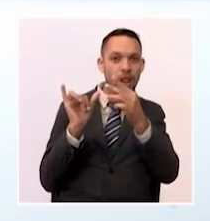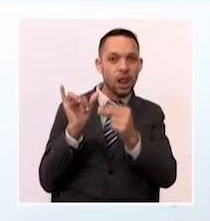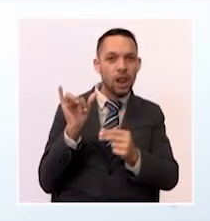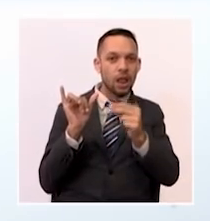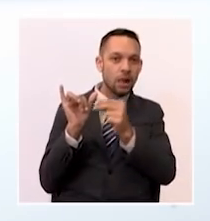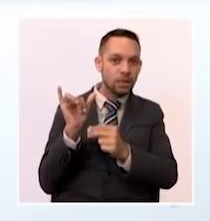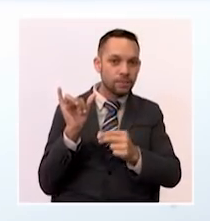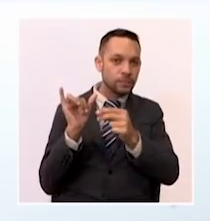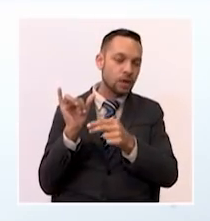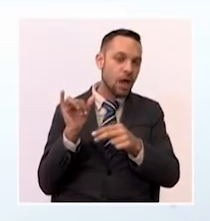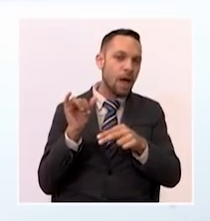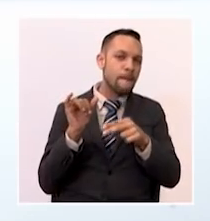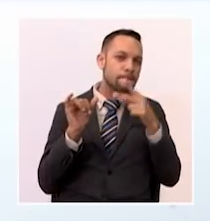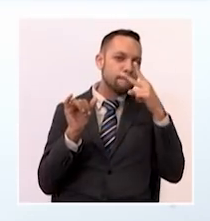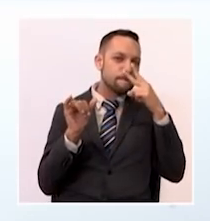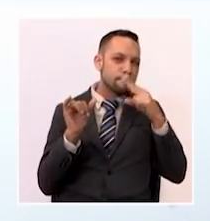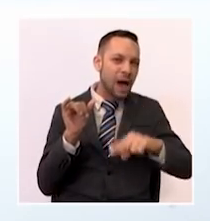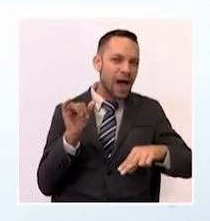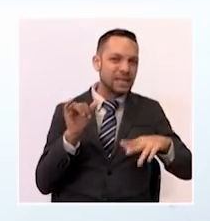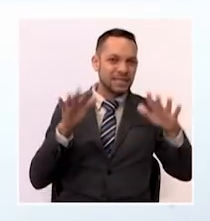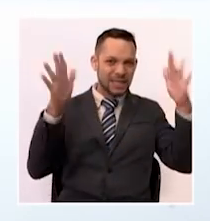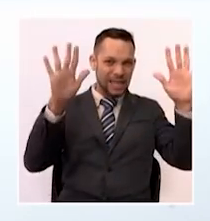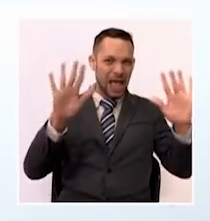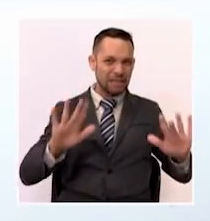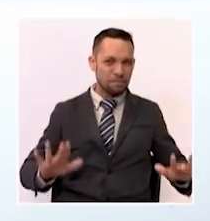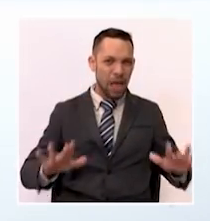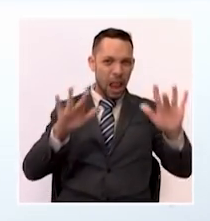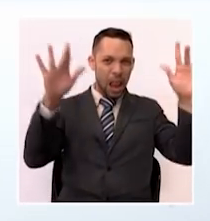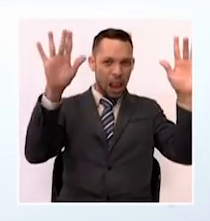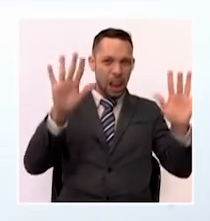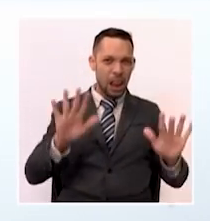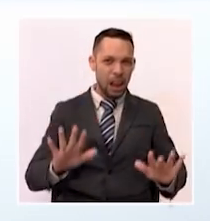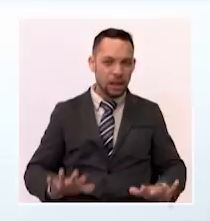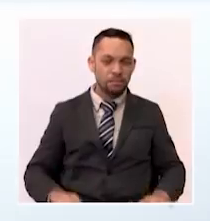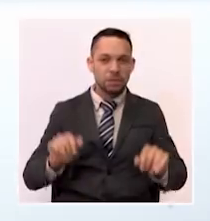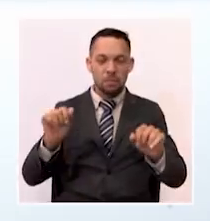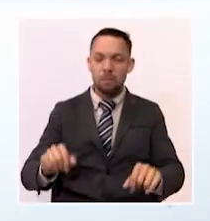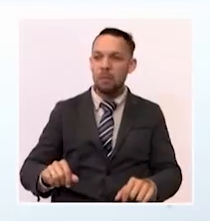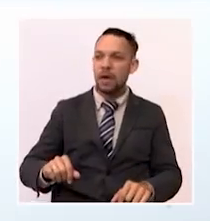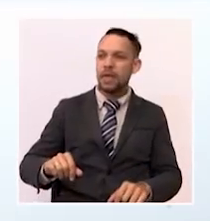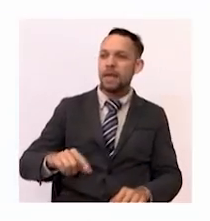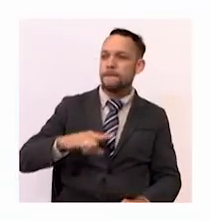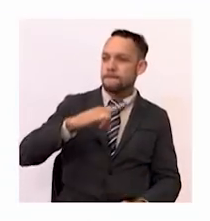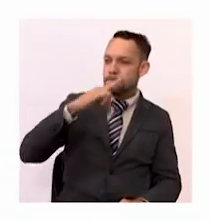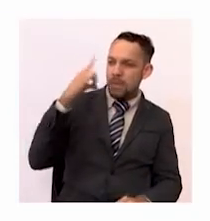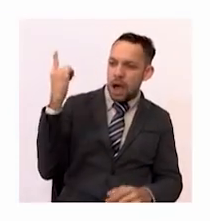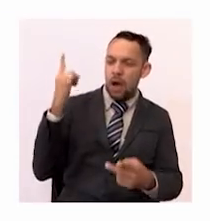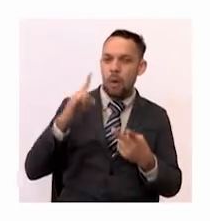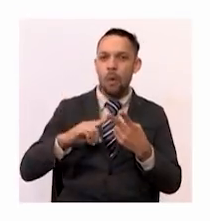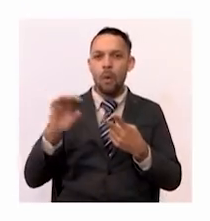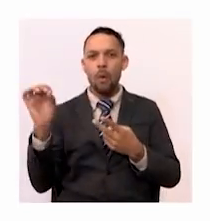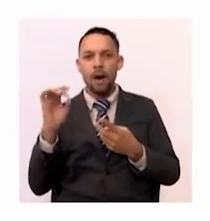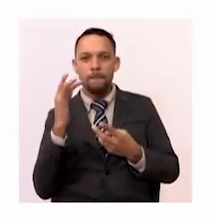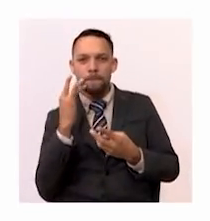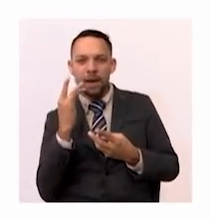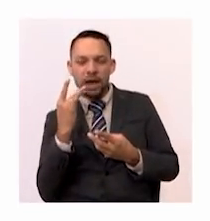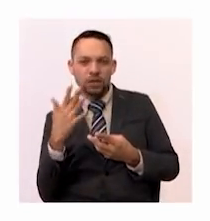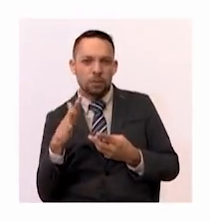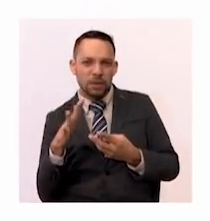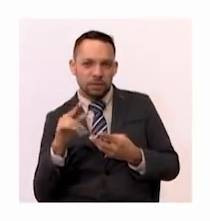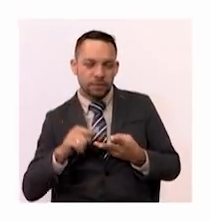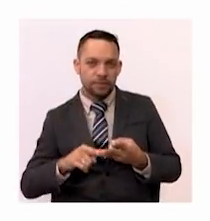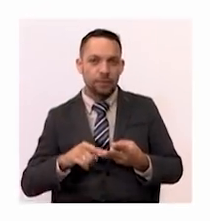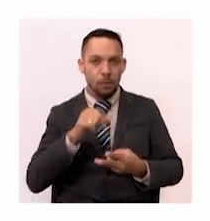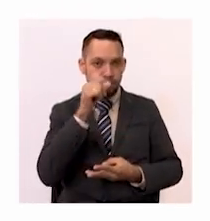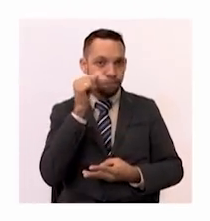un moco transparente, que al contacto con el aire puede verse de color blanquecino o amarillento. Durante la ovulación, el